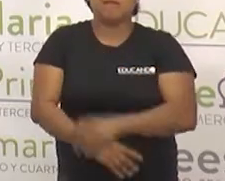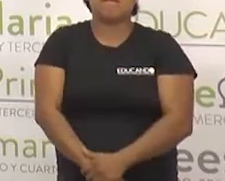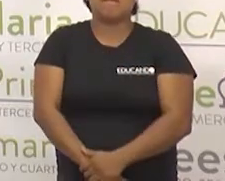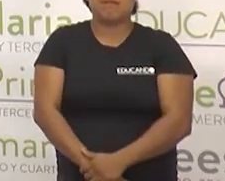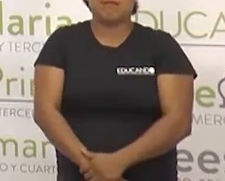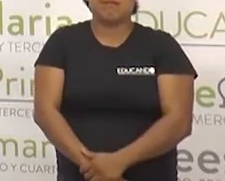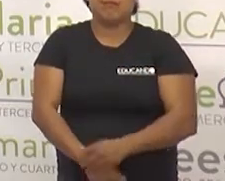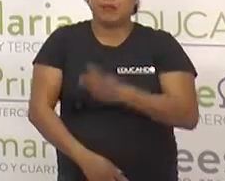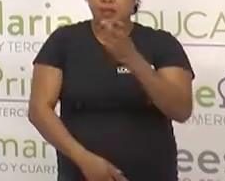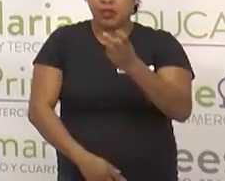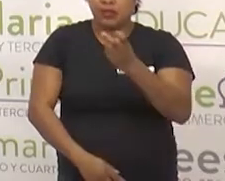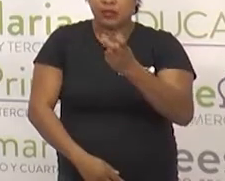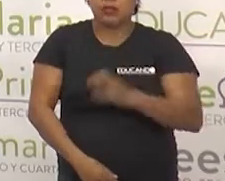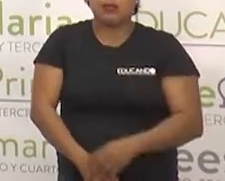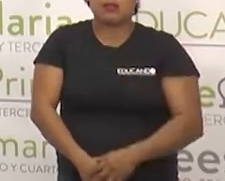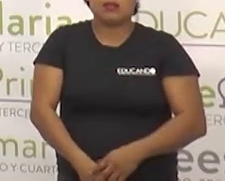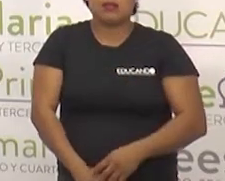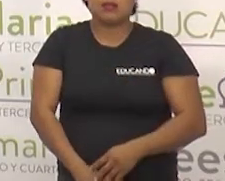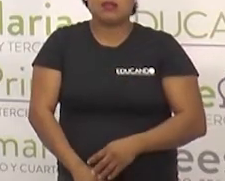sana.